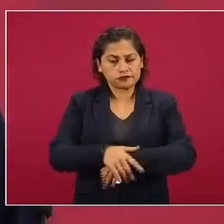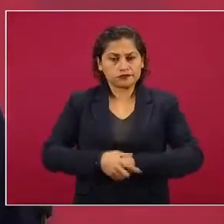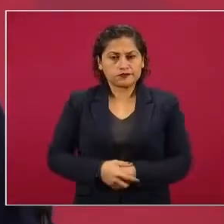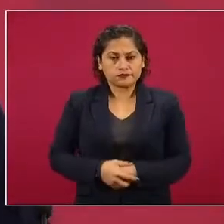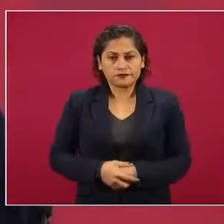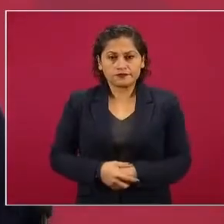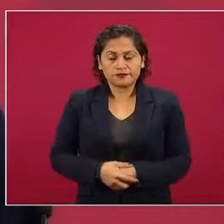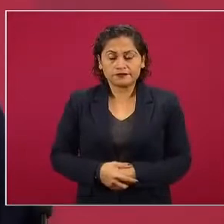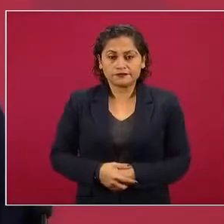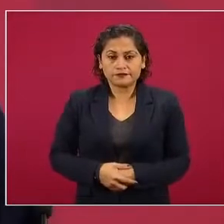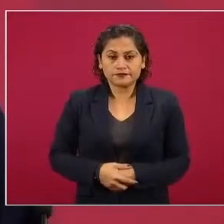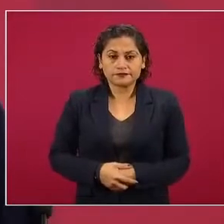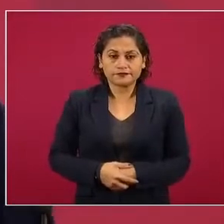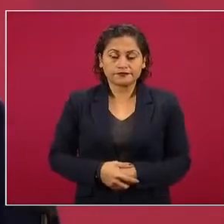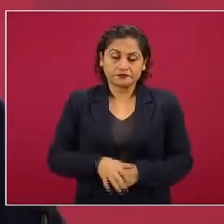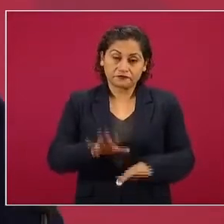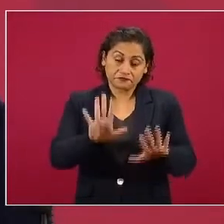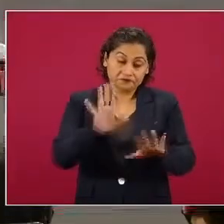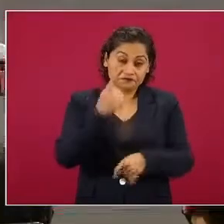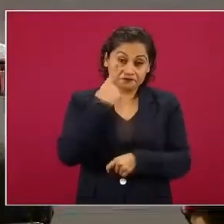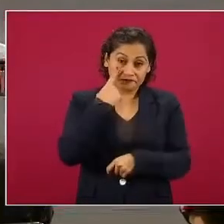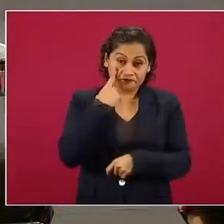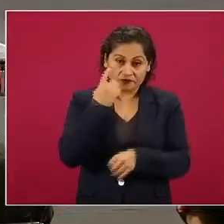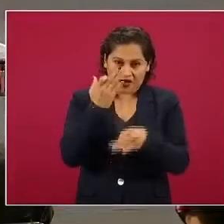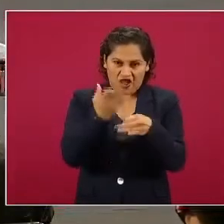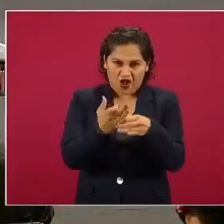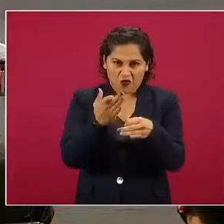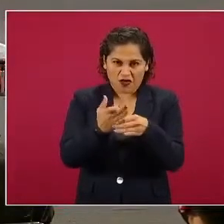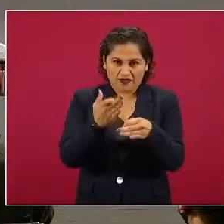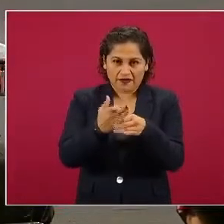Afortunadamente, la gente,